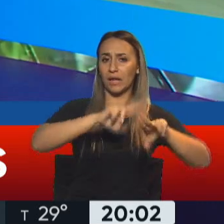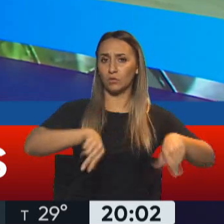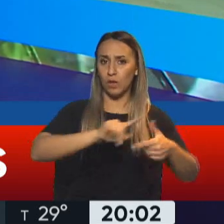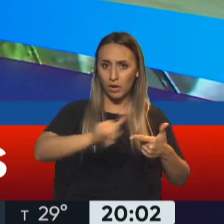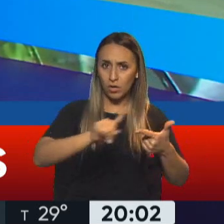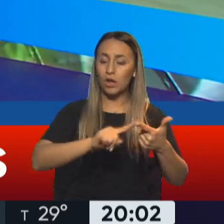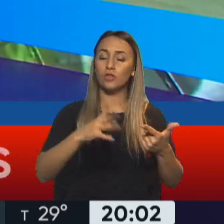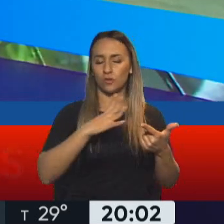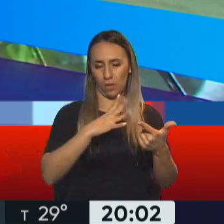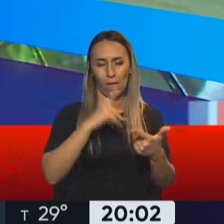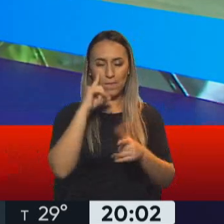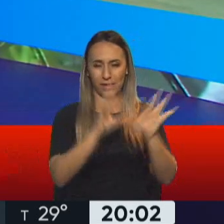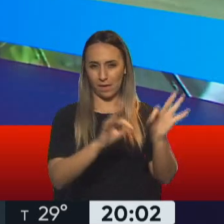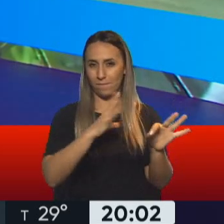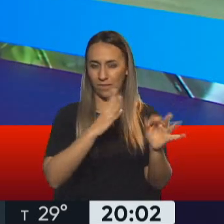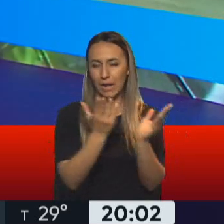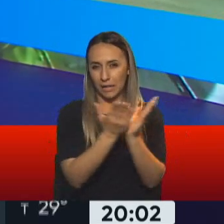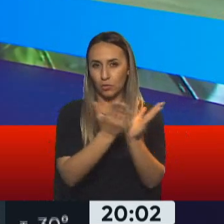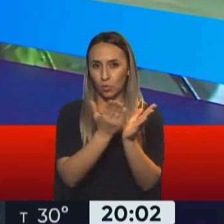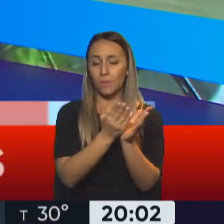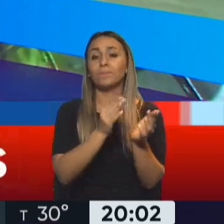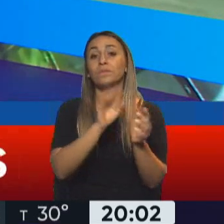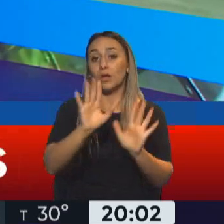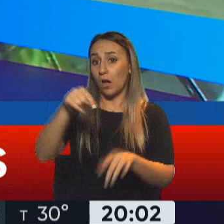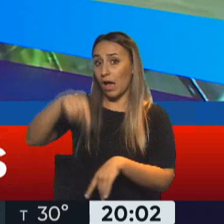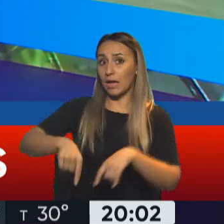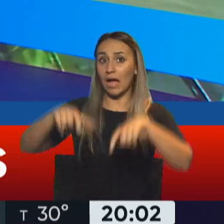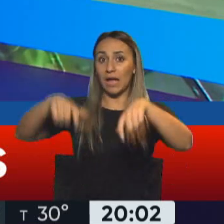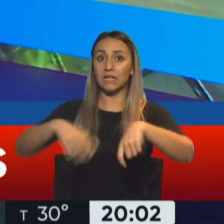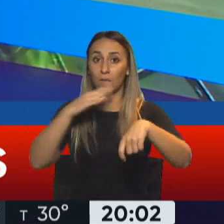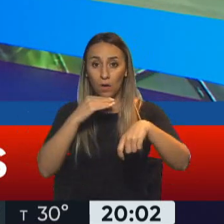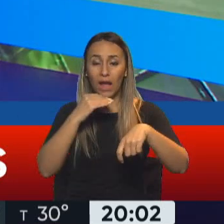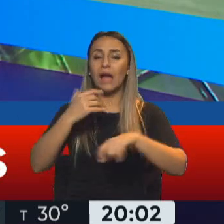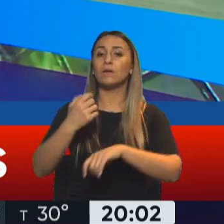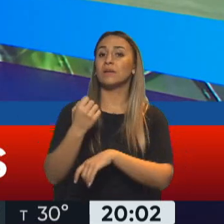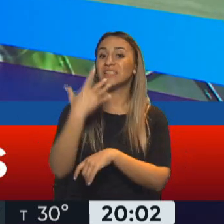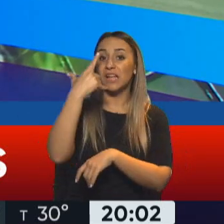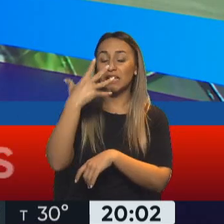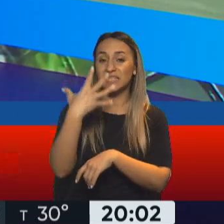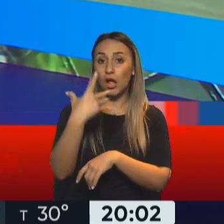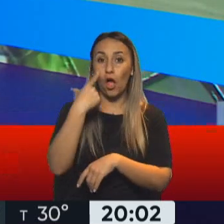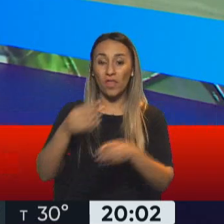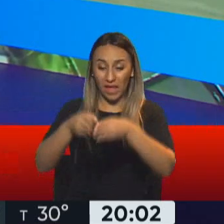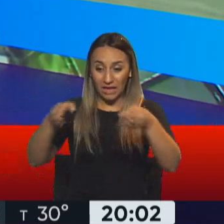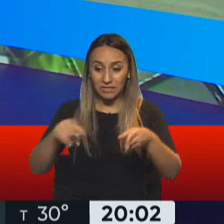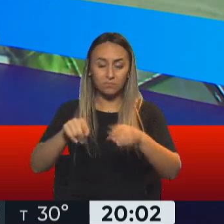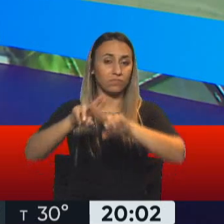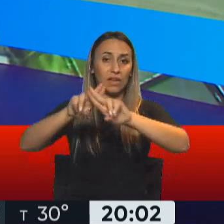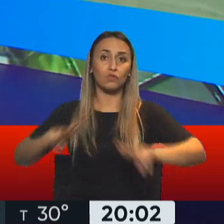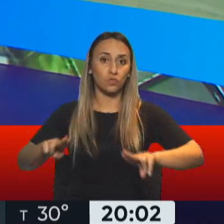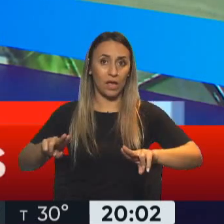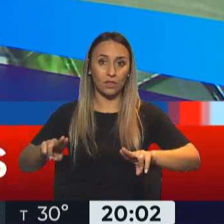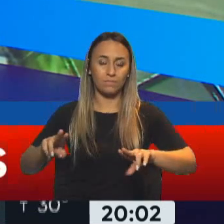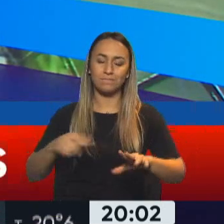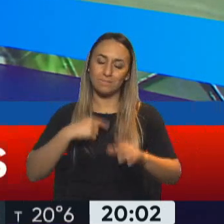todavía de evaluación. Pero aquí, por 5 días, de forma preventiva, se clausuró el estadio. Me imagino